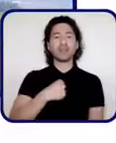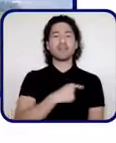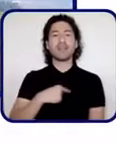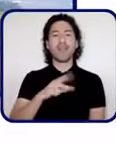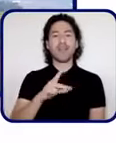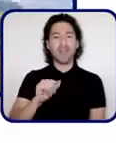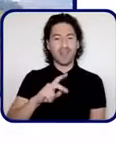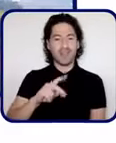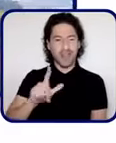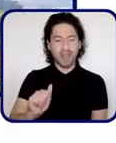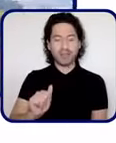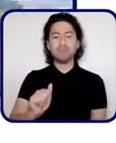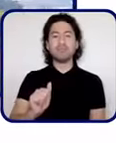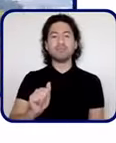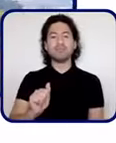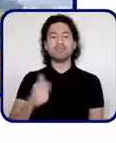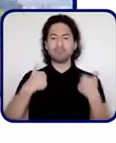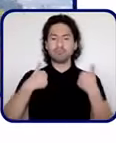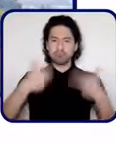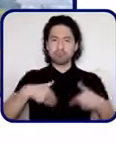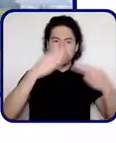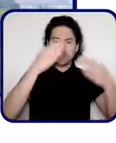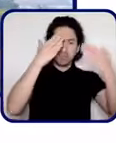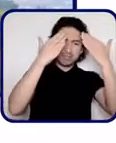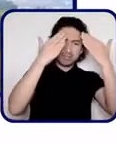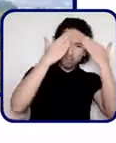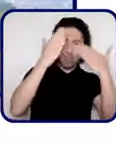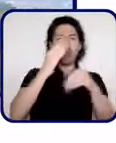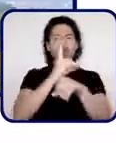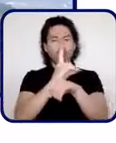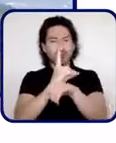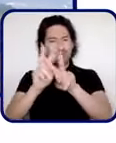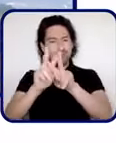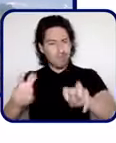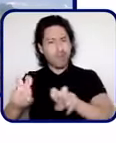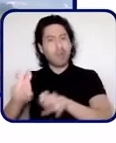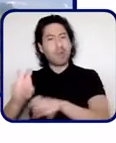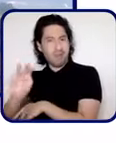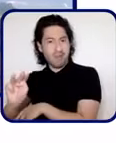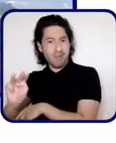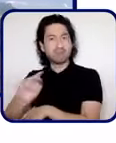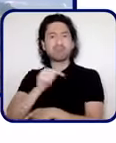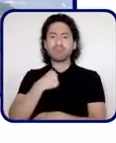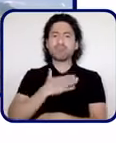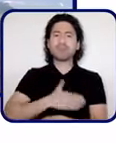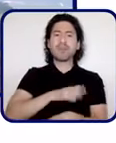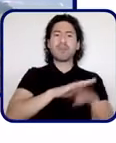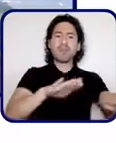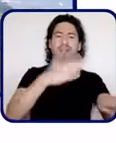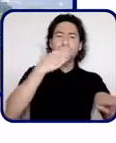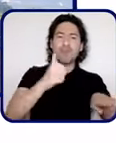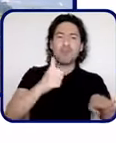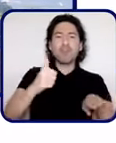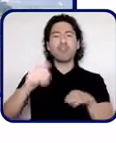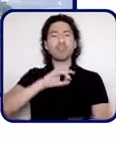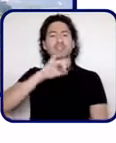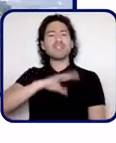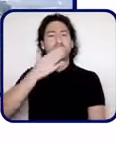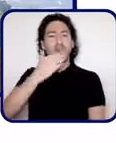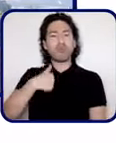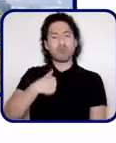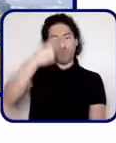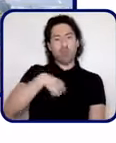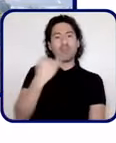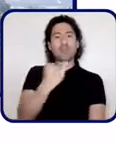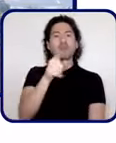Hola, mi nombre es Daniela Aldonei Ramírez. Soy psicóloga, docente, investigadora y mamá. Y quiero una infancia mejor para un Chile